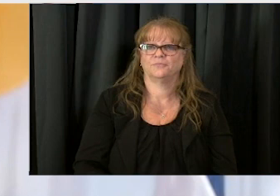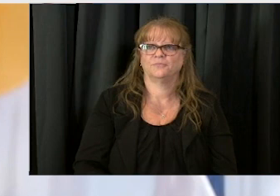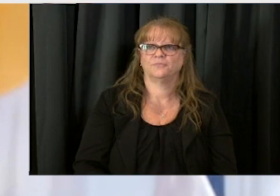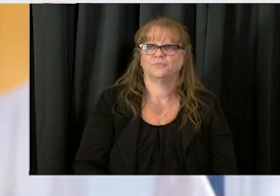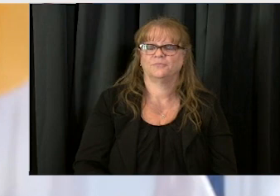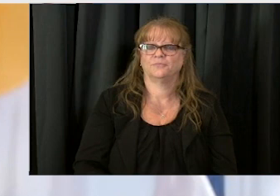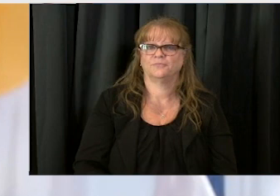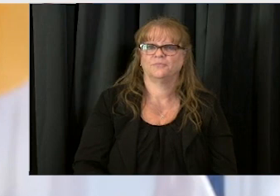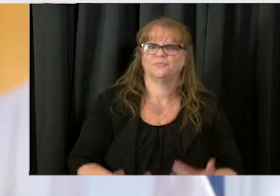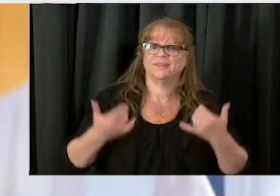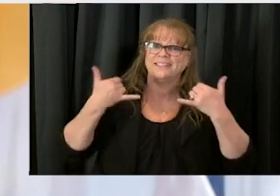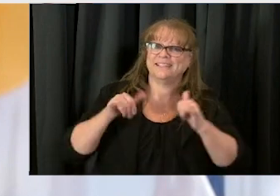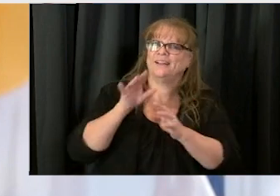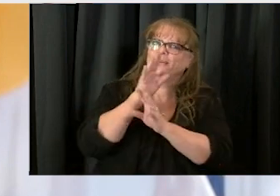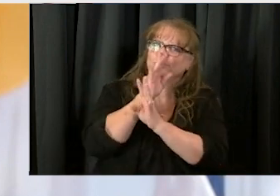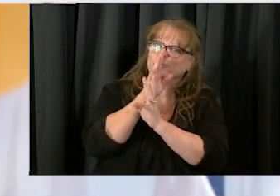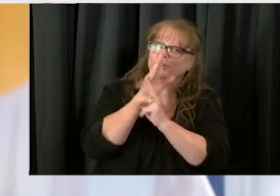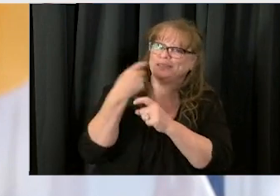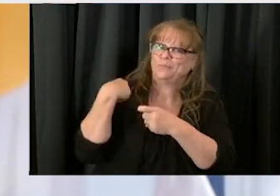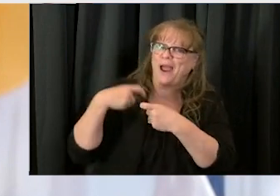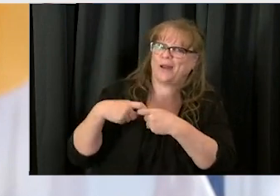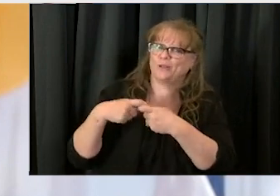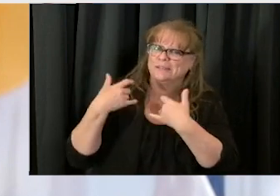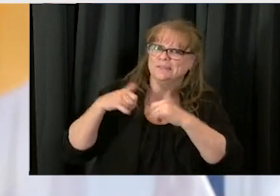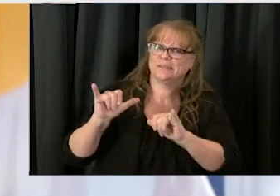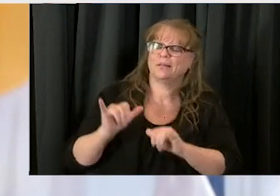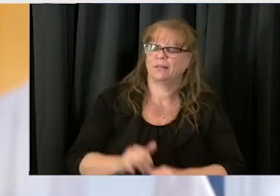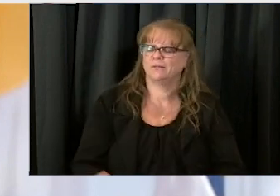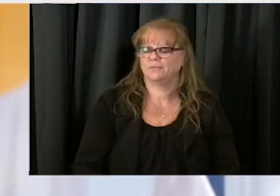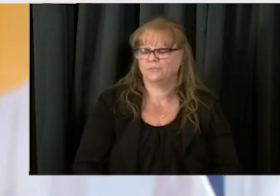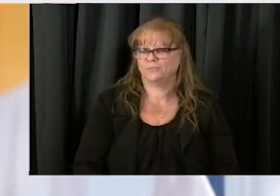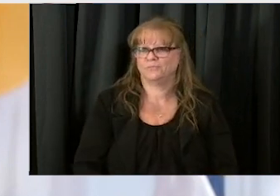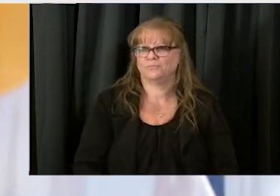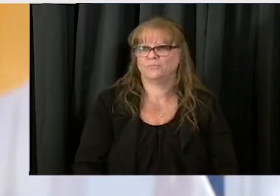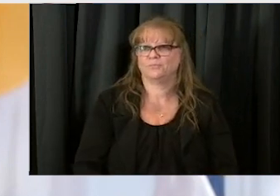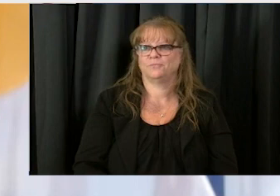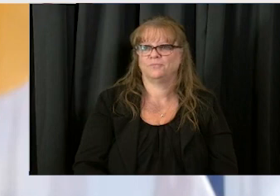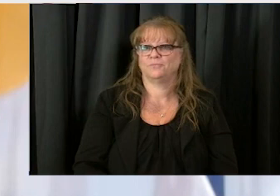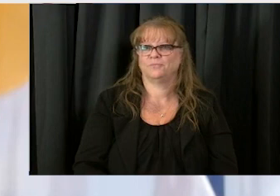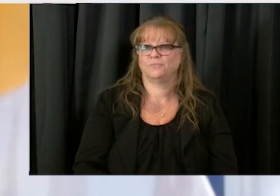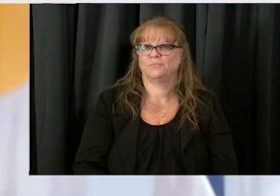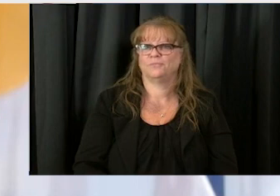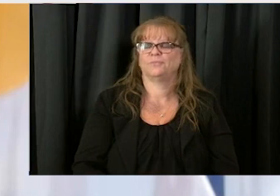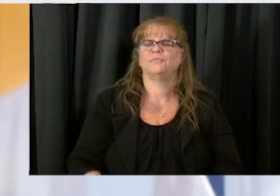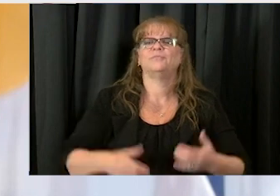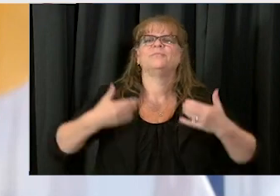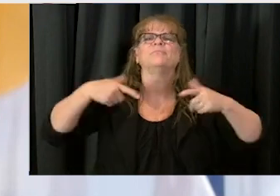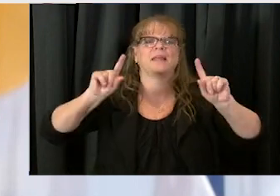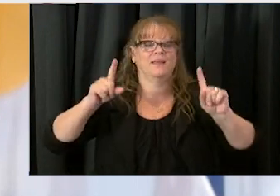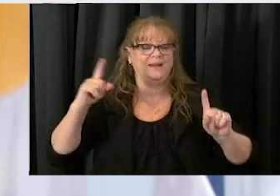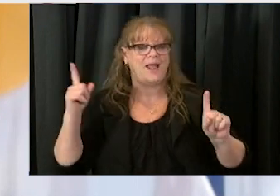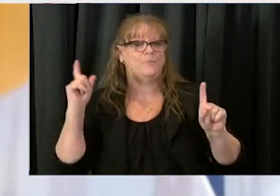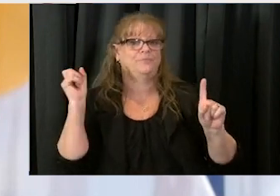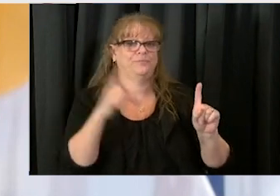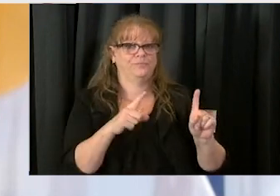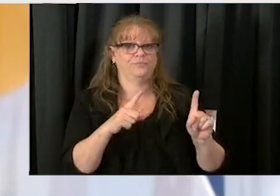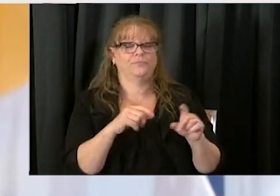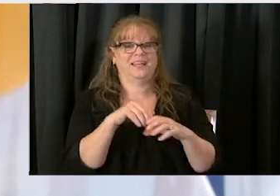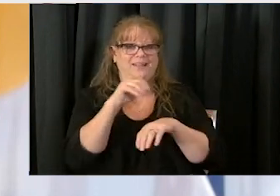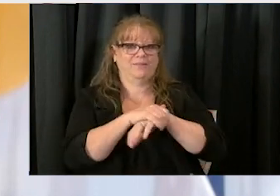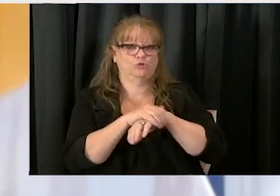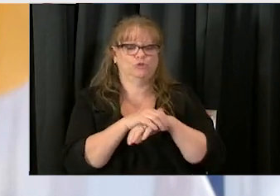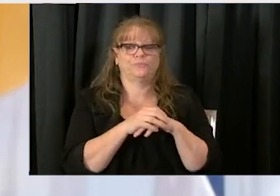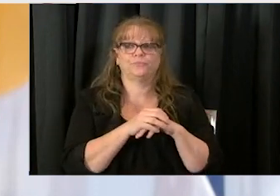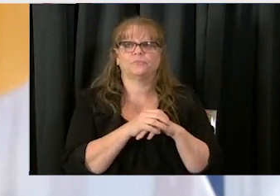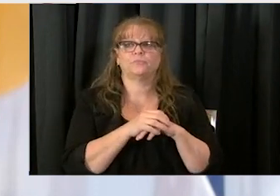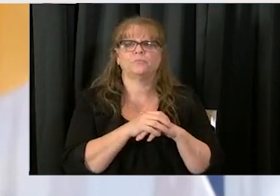Good morning, this is Stephanie Rodriguez with Telemundo Denver. My question is for you, Governor. ¿Me podría dar un resumen en español de